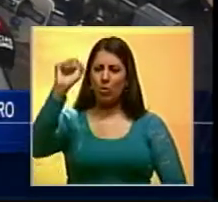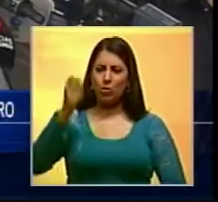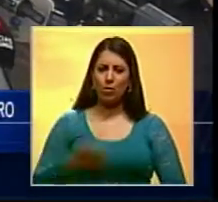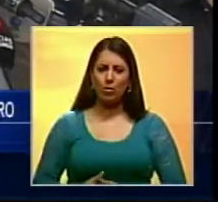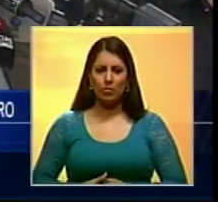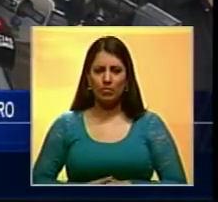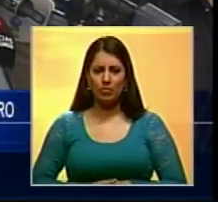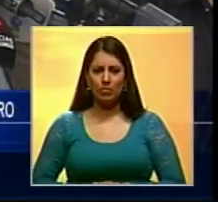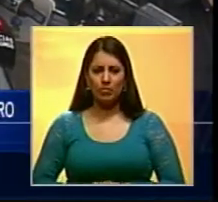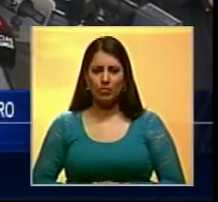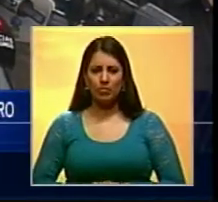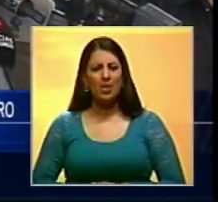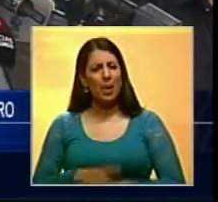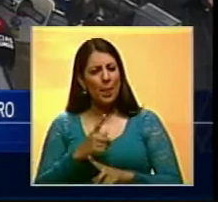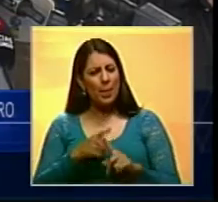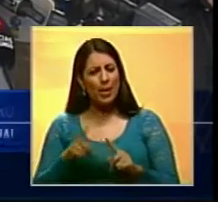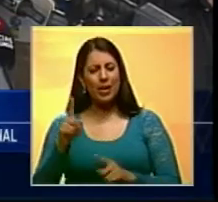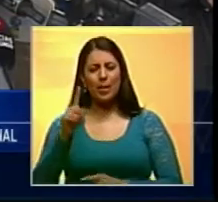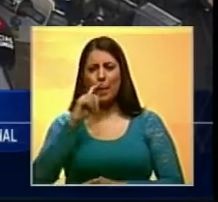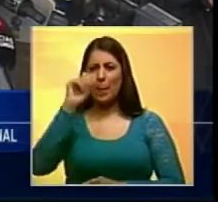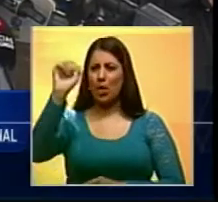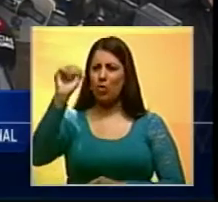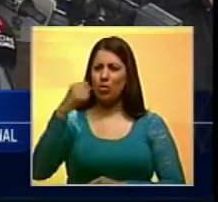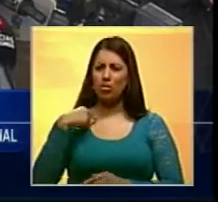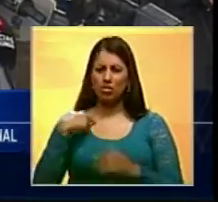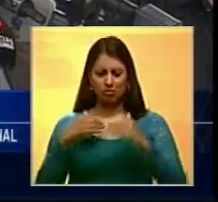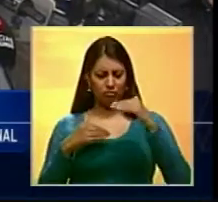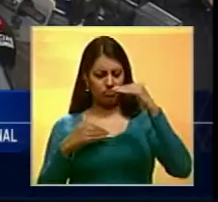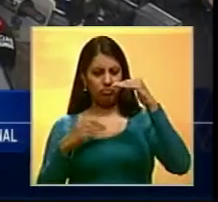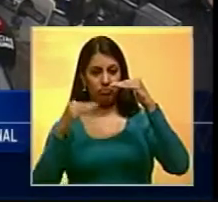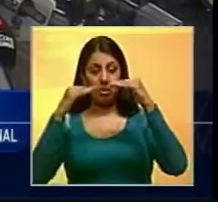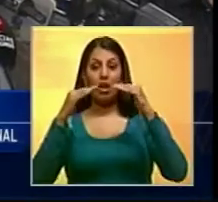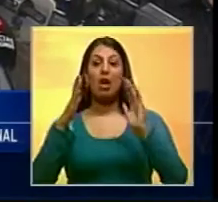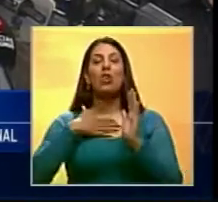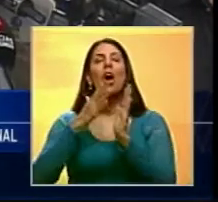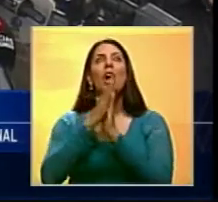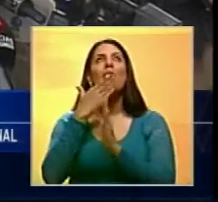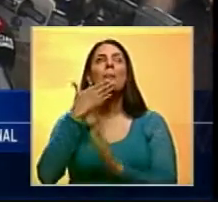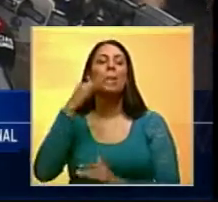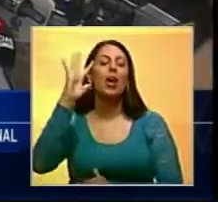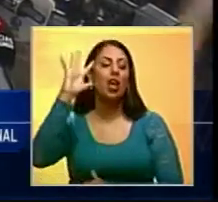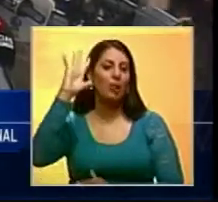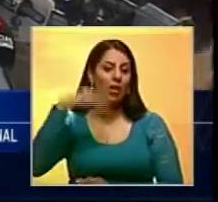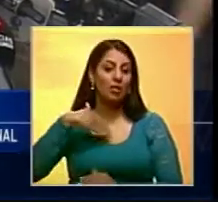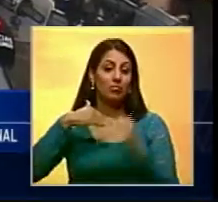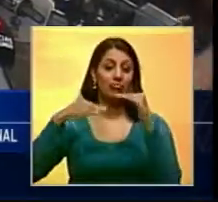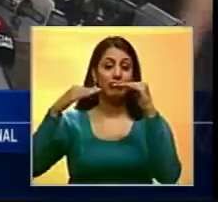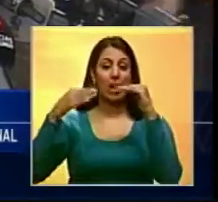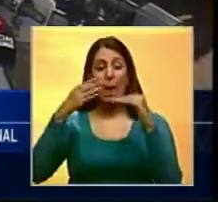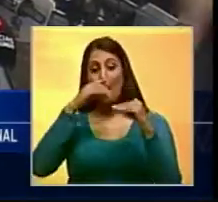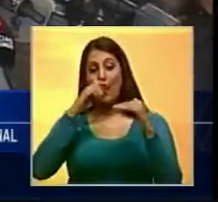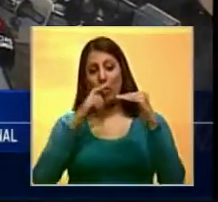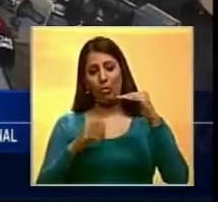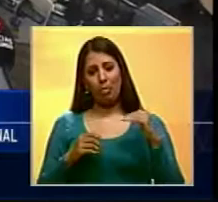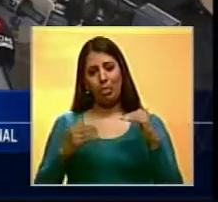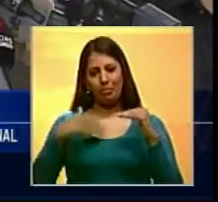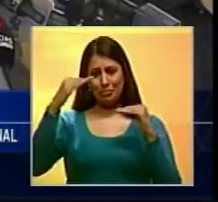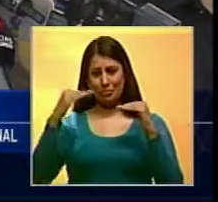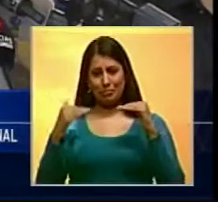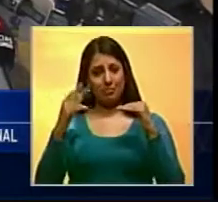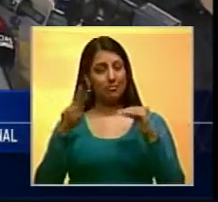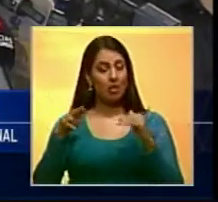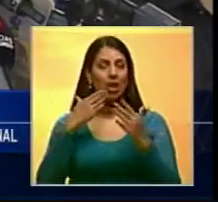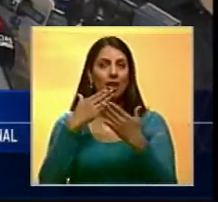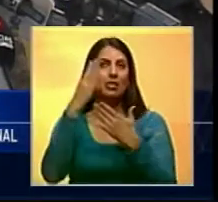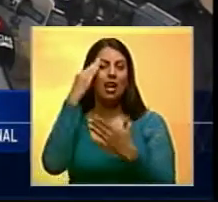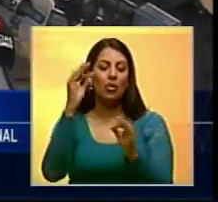Maduro. Pero dijo que yo no estoy en su ranking, gracias a Dios, no estoy en su ranking, jamás estoy en el ranking de los